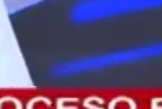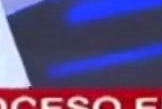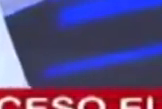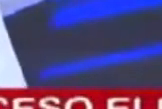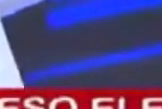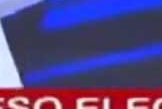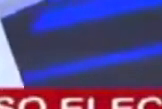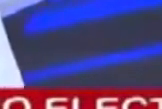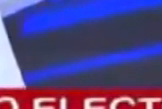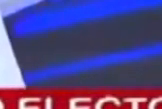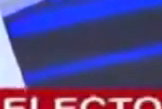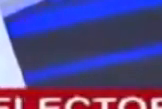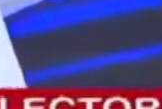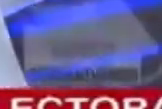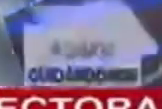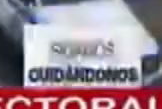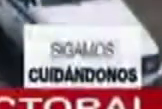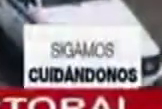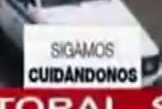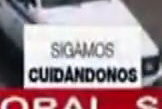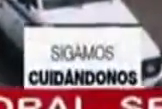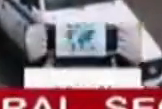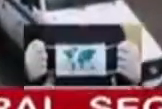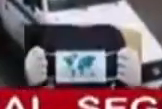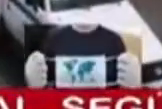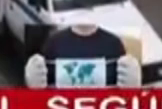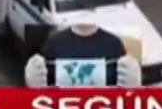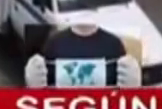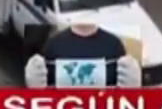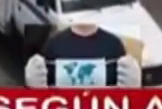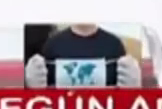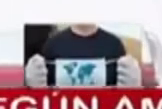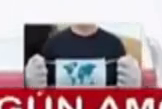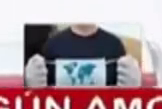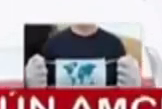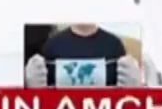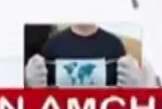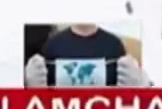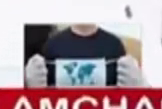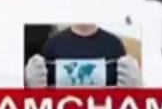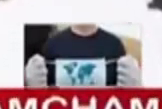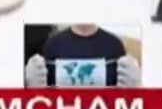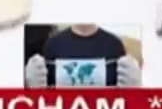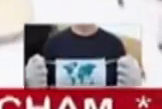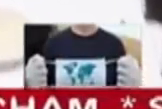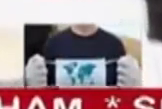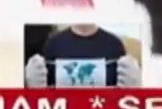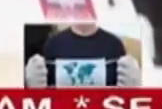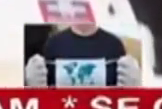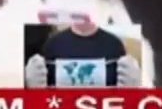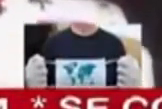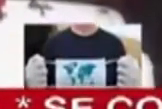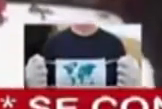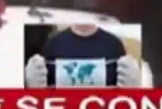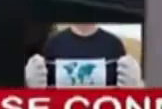la COVID-19. Colombia superó las 70,000 muertes por COVID-19 tras registrar un récord fúnebre